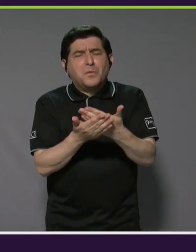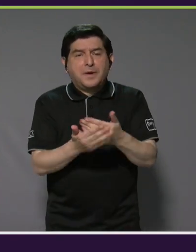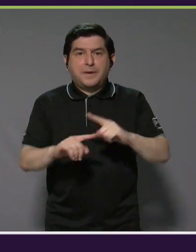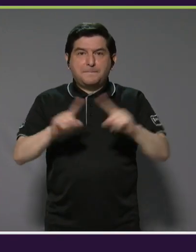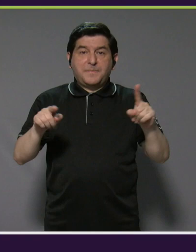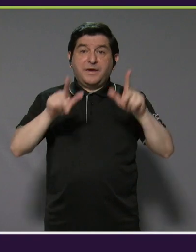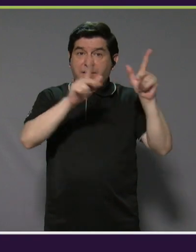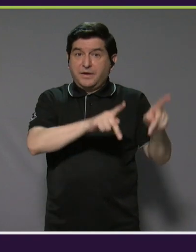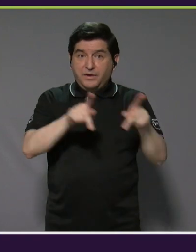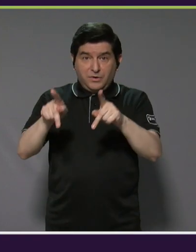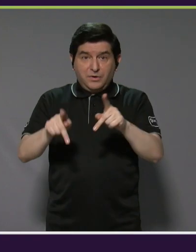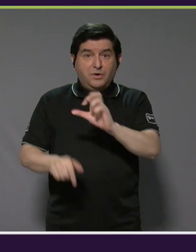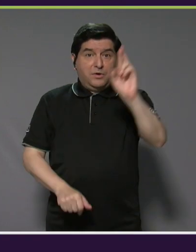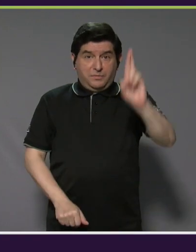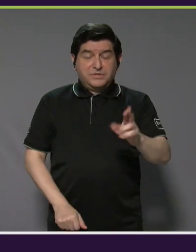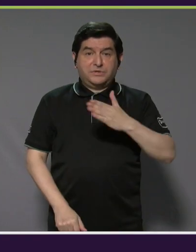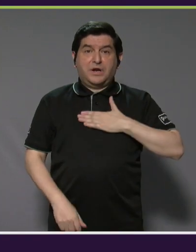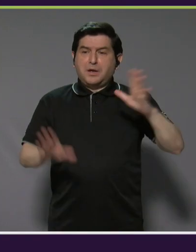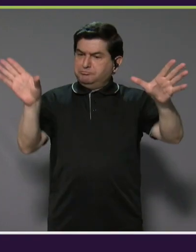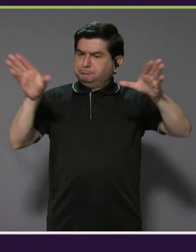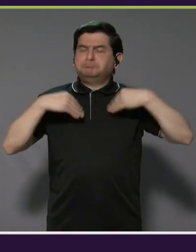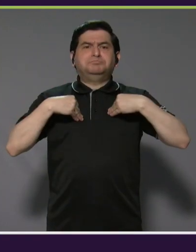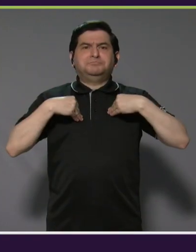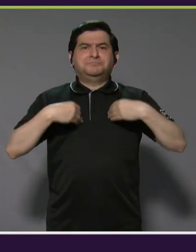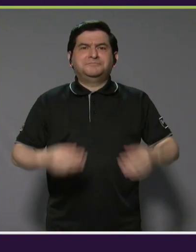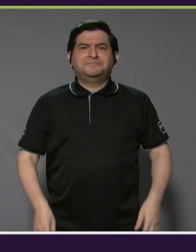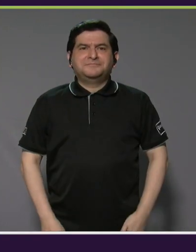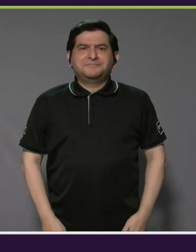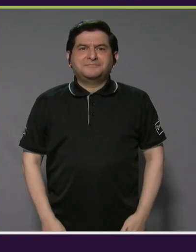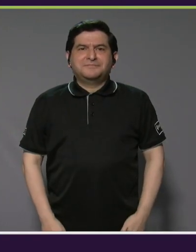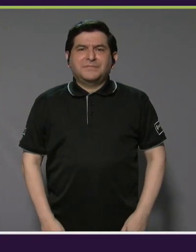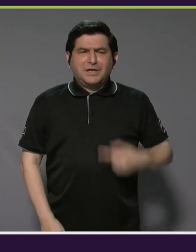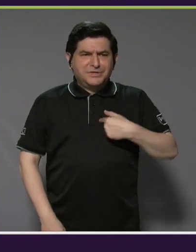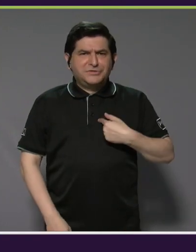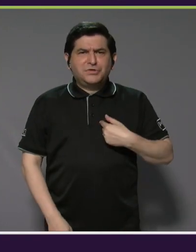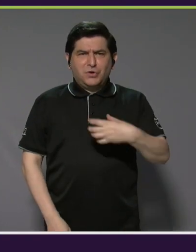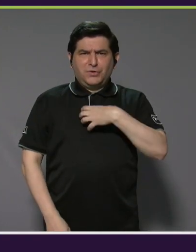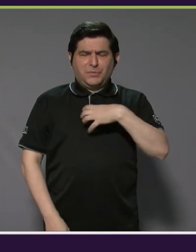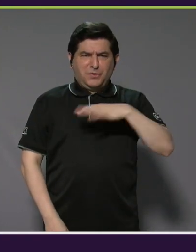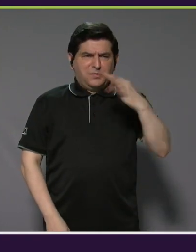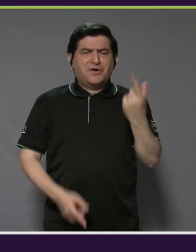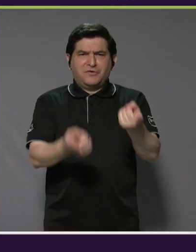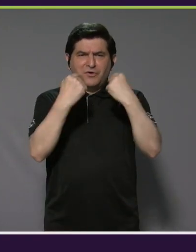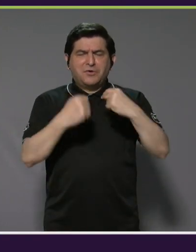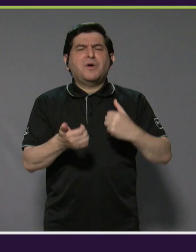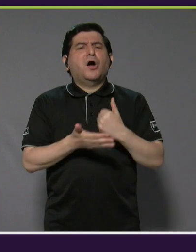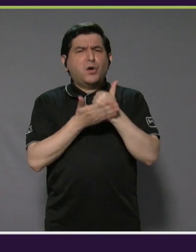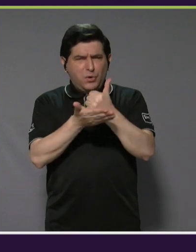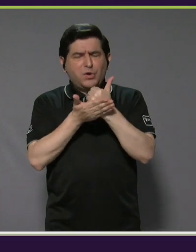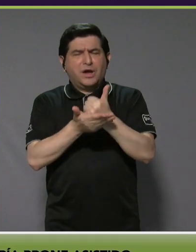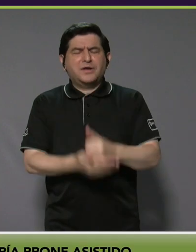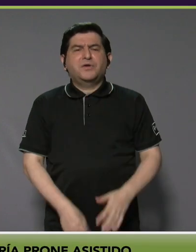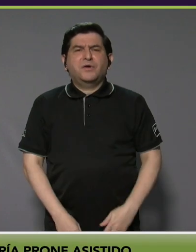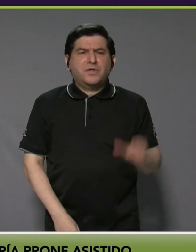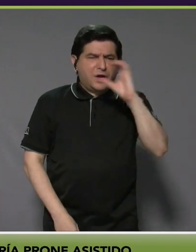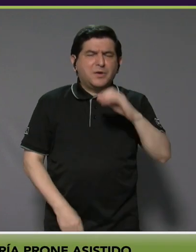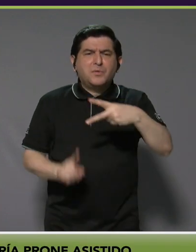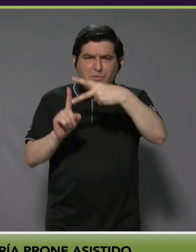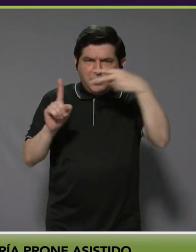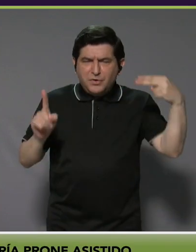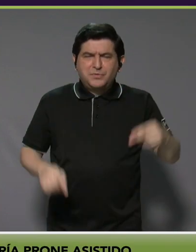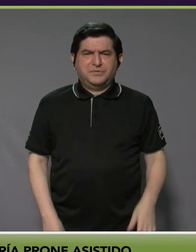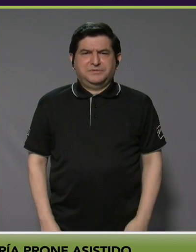pero la gente de Costa Rica me ha aceptado. Yo vine por mi cuenta y me han ayudado mucho. Me recogen en el hotel.